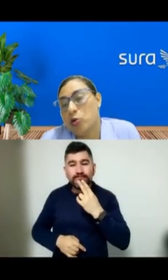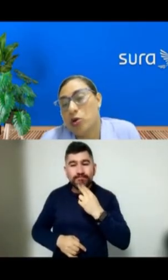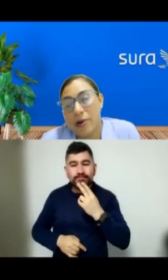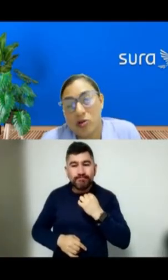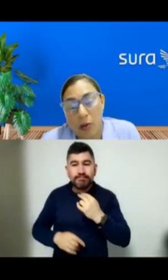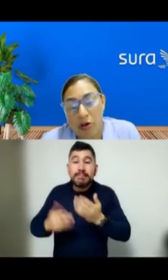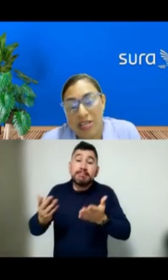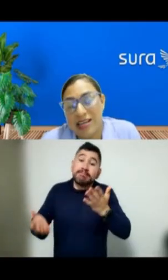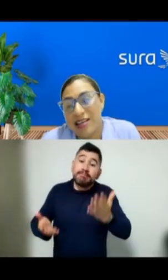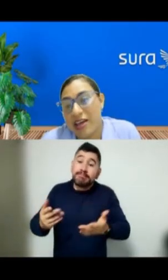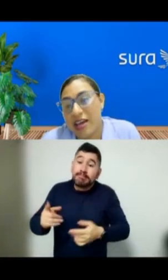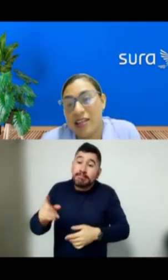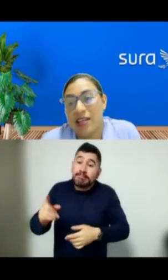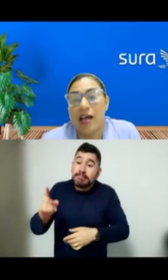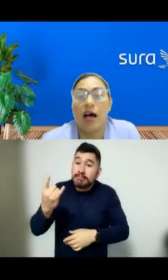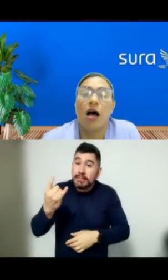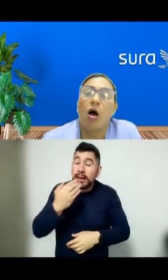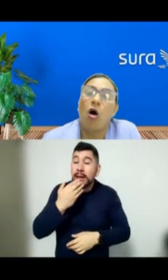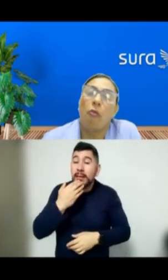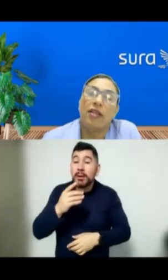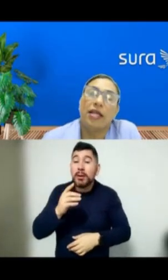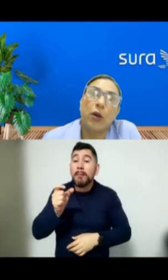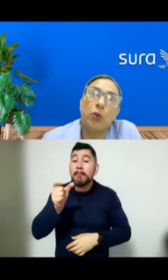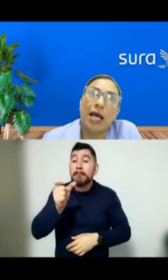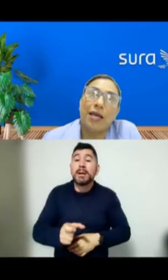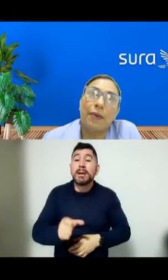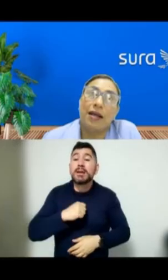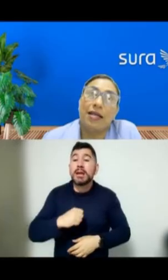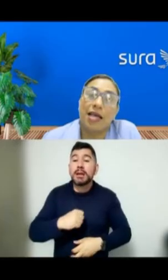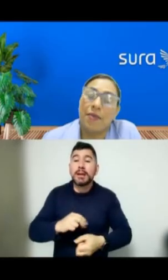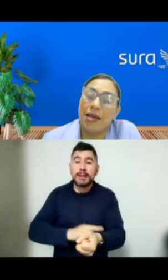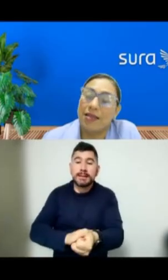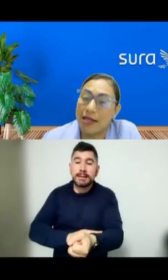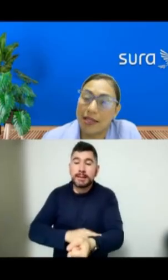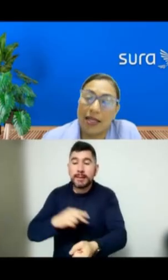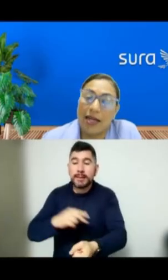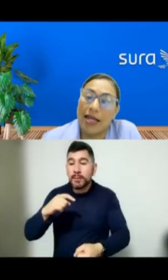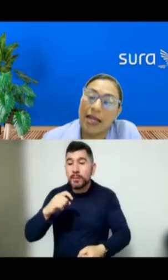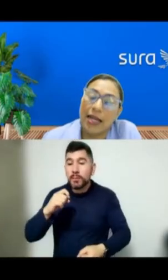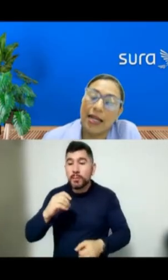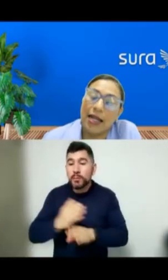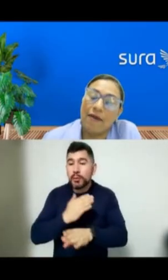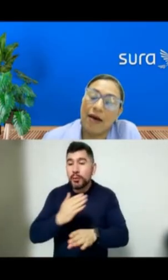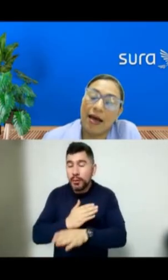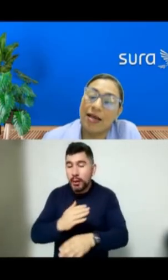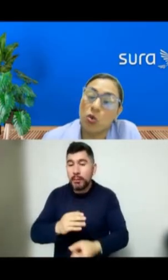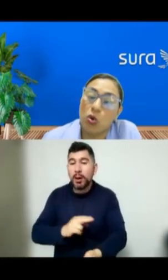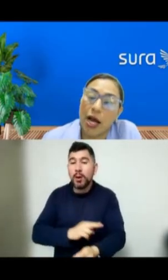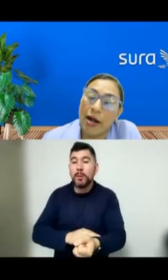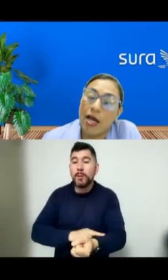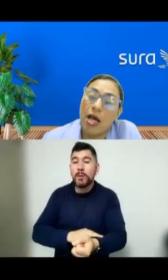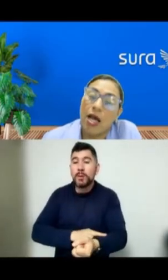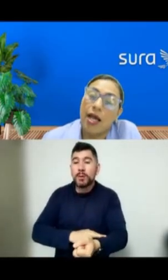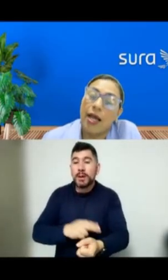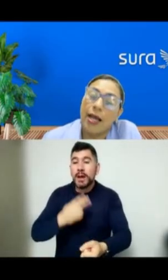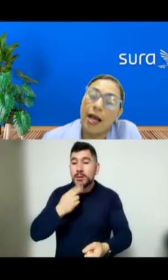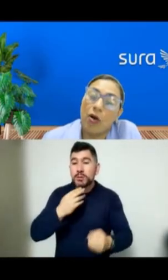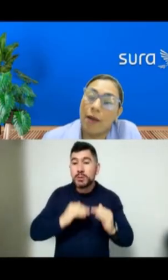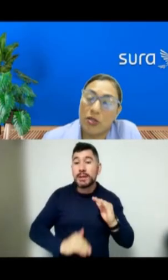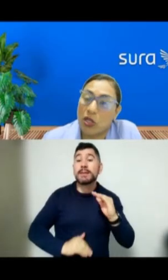no sabemos que de pronto la persona puede ser diabética, o puede tener una hiperglicemia, es decir, que tiene elevada el